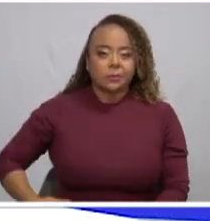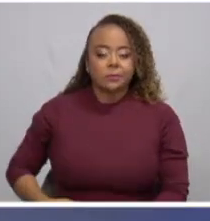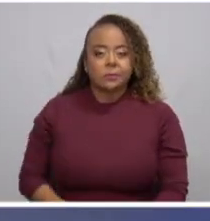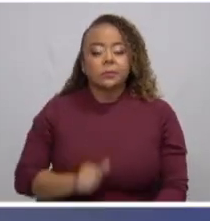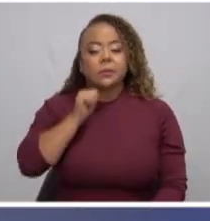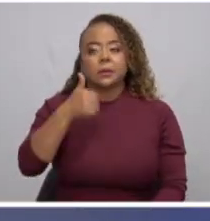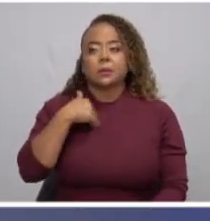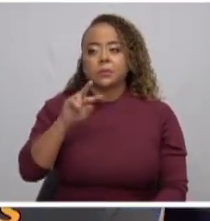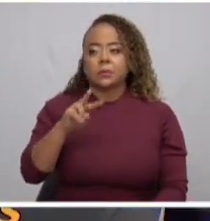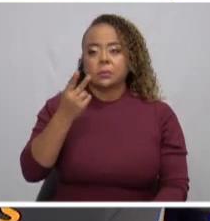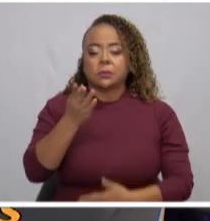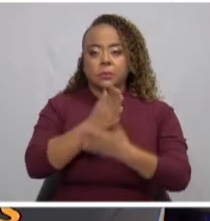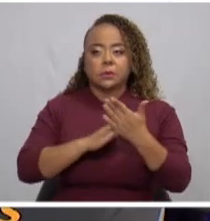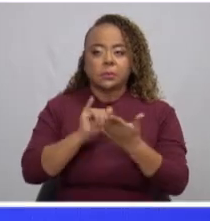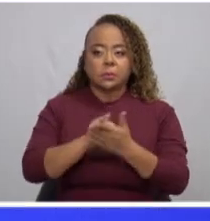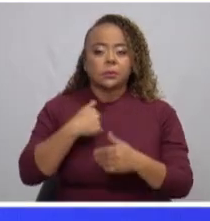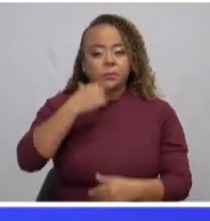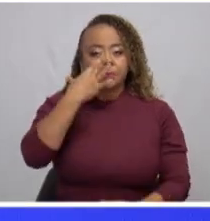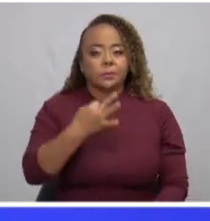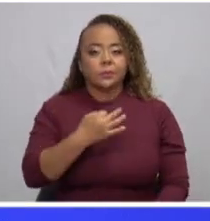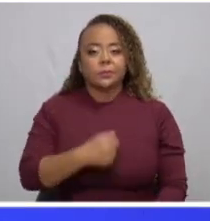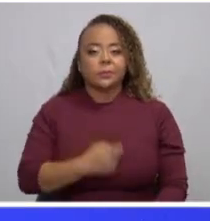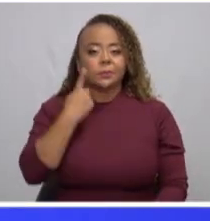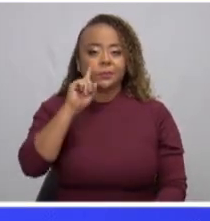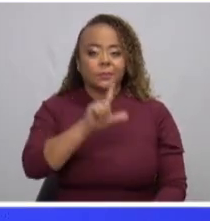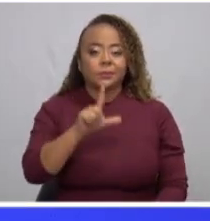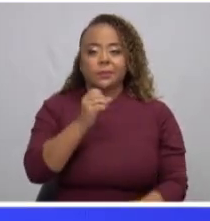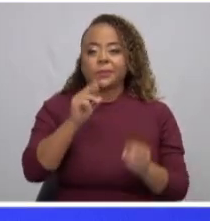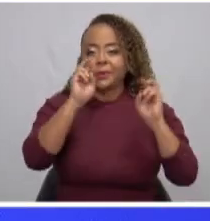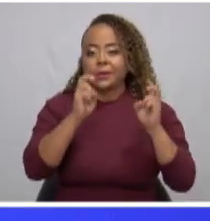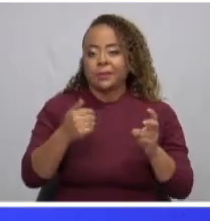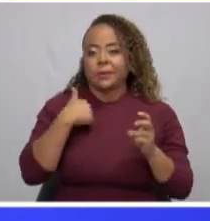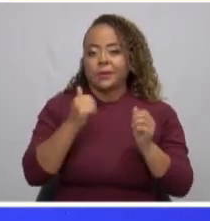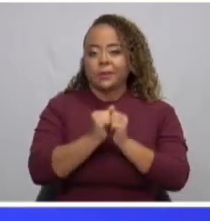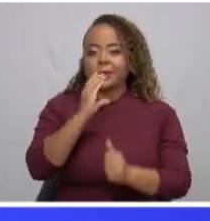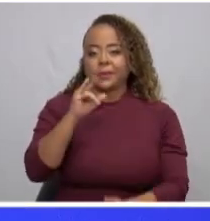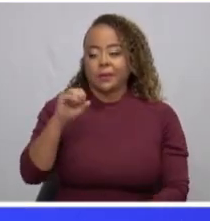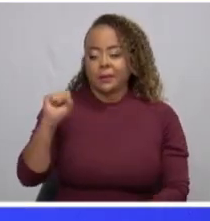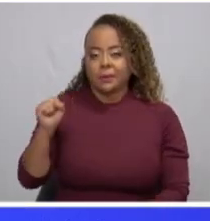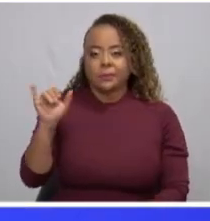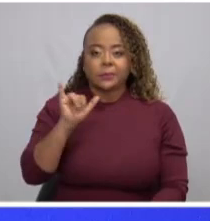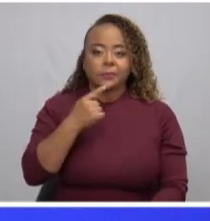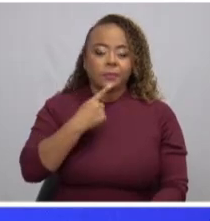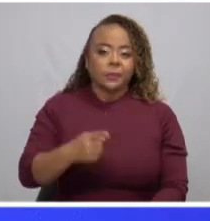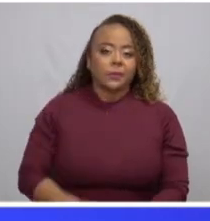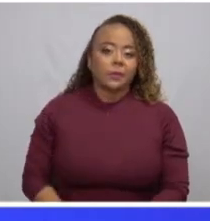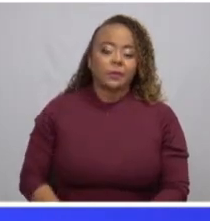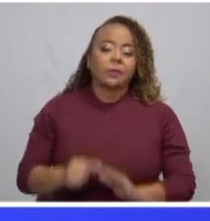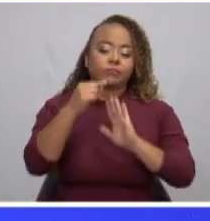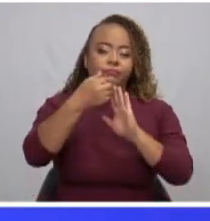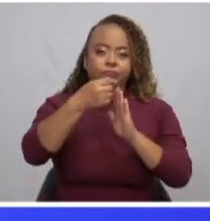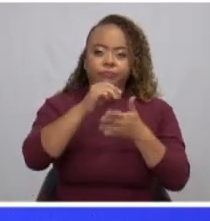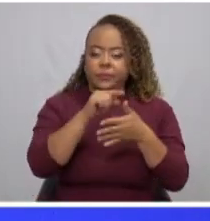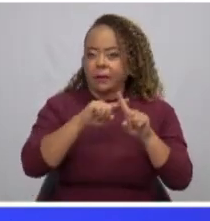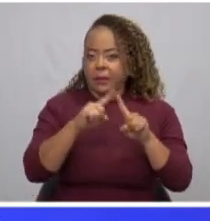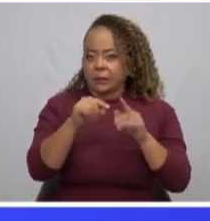tener una segunda entrega verdad con esto laa segunda entrega yo creo que para el lunes de tanto tema que hay con la caja porque como decía están varios rubros entre ellos lo